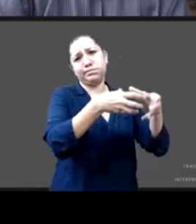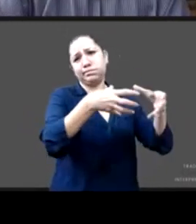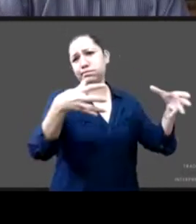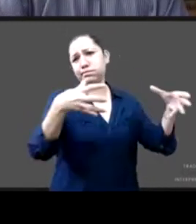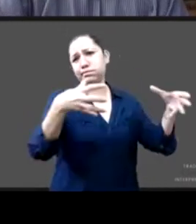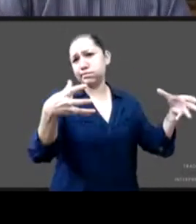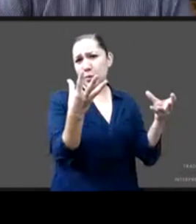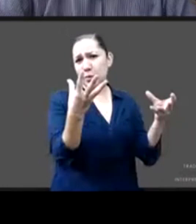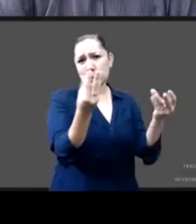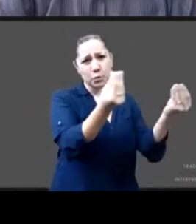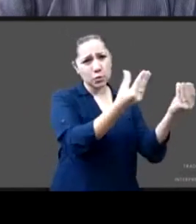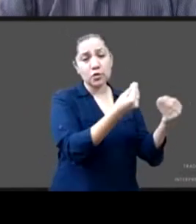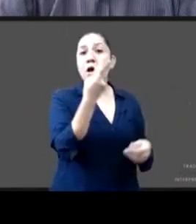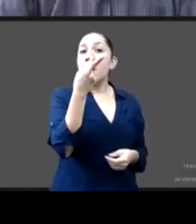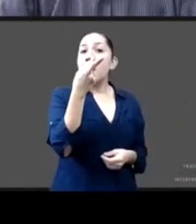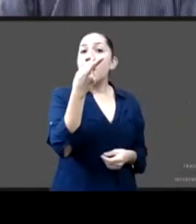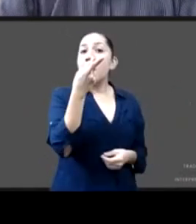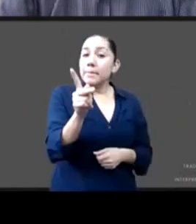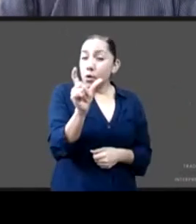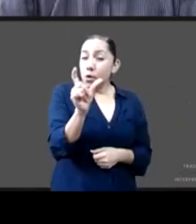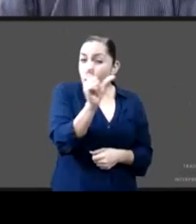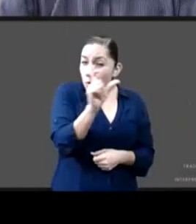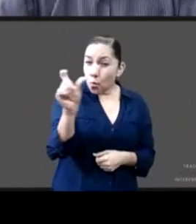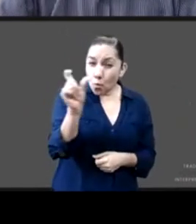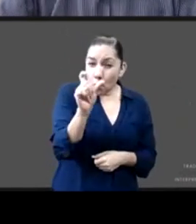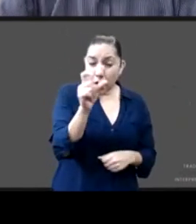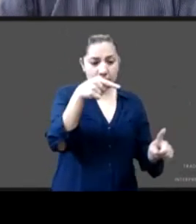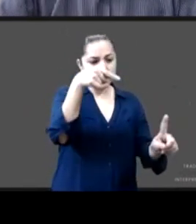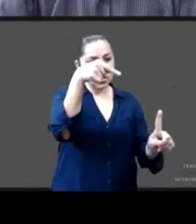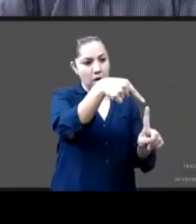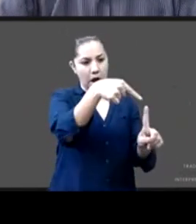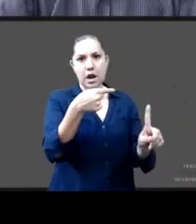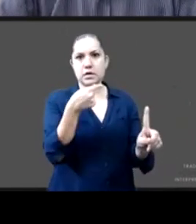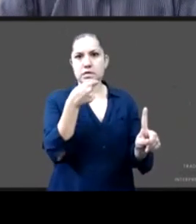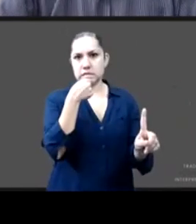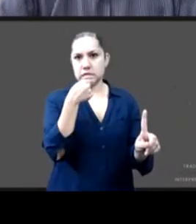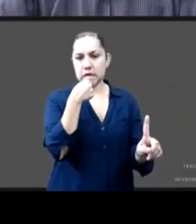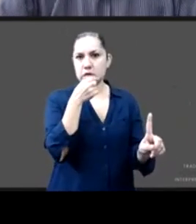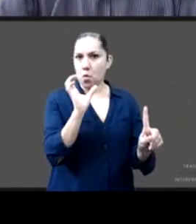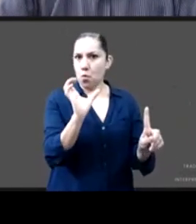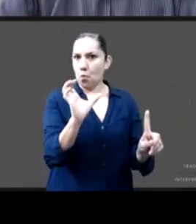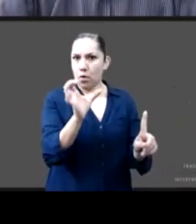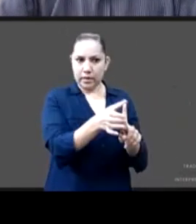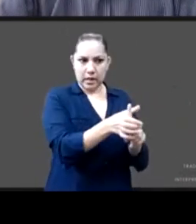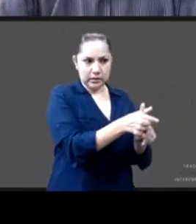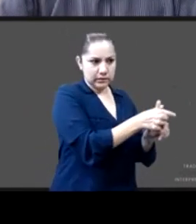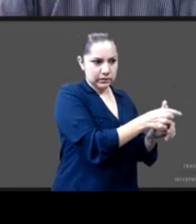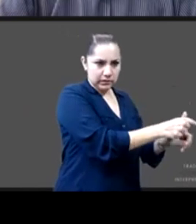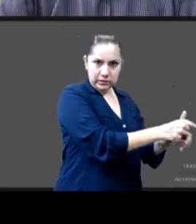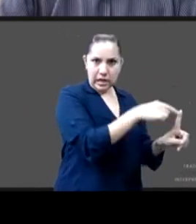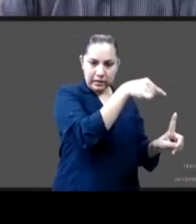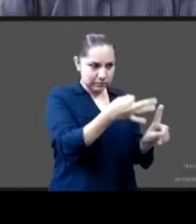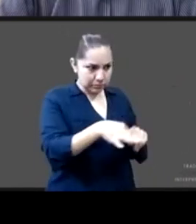un niño, se puede considerar una experiencia muy exitosa, pero ¿qué depende? Y